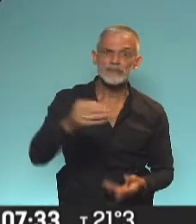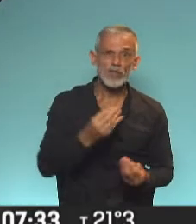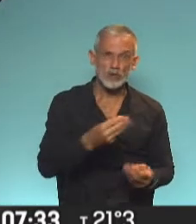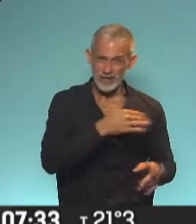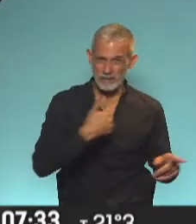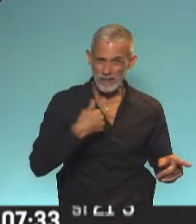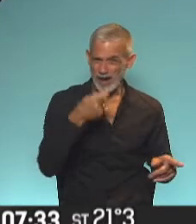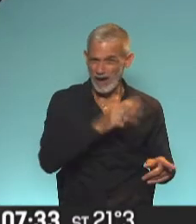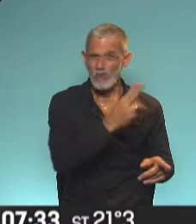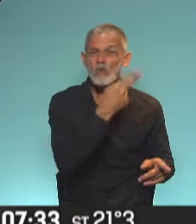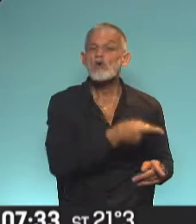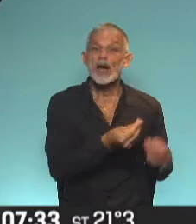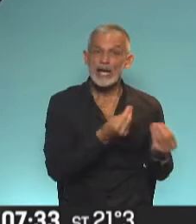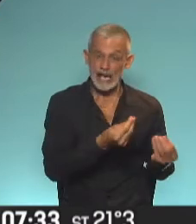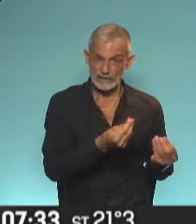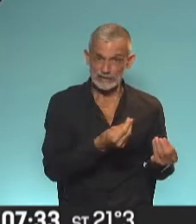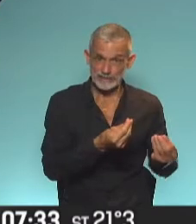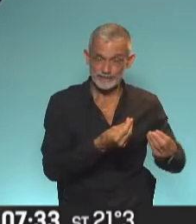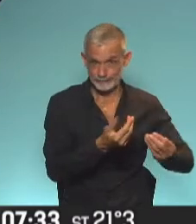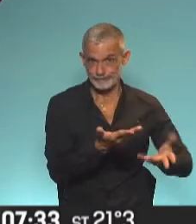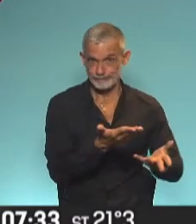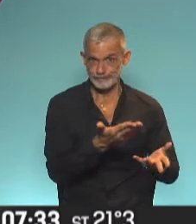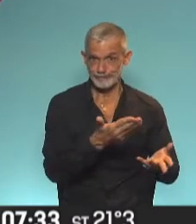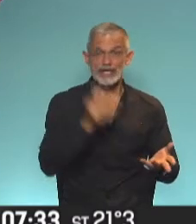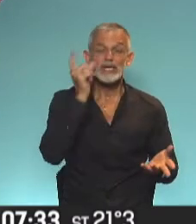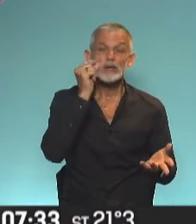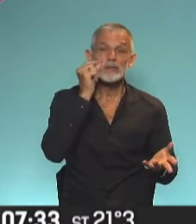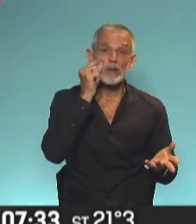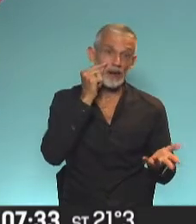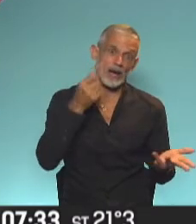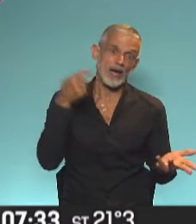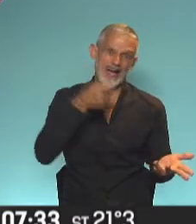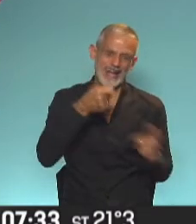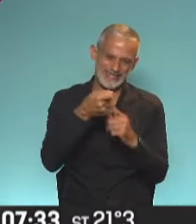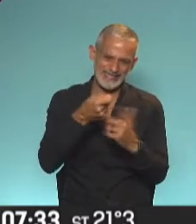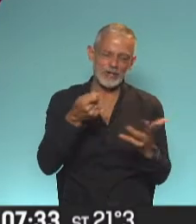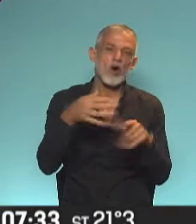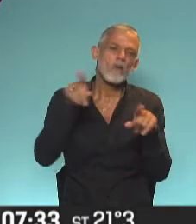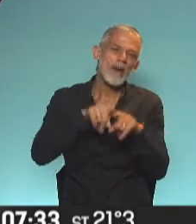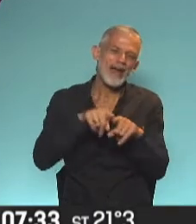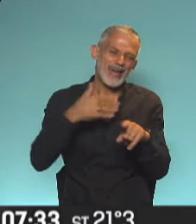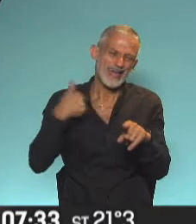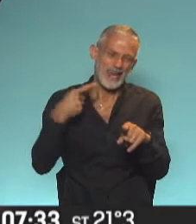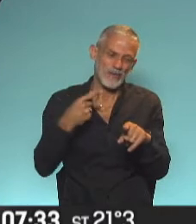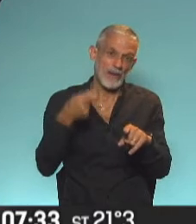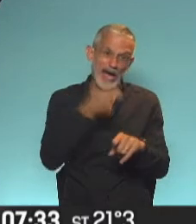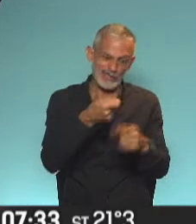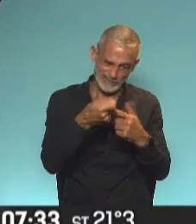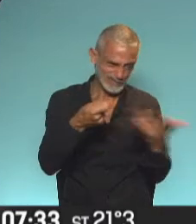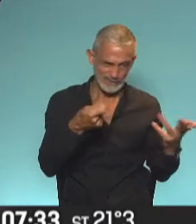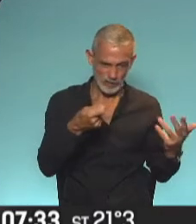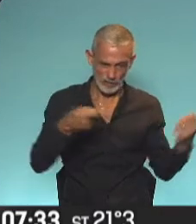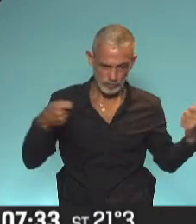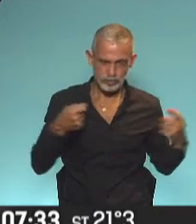es asesinada, ¿hacia dónde van? Muchas veces su mamá es asesinada y su papá es el asesino o la pareja de su mamá, ¿no? En ese sentido quedan un